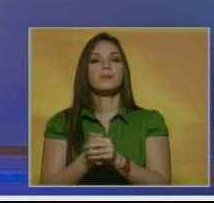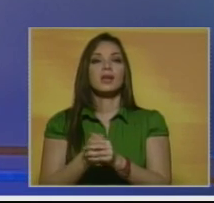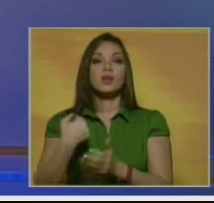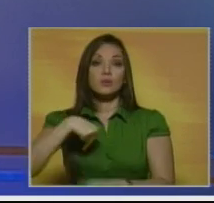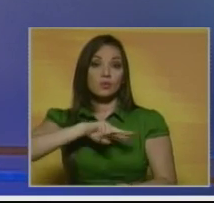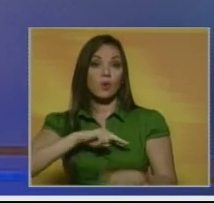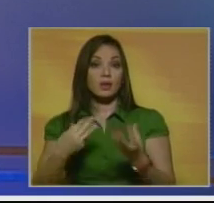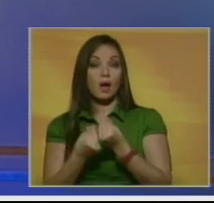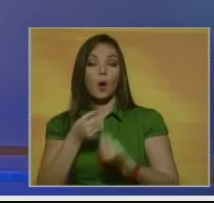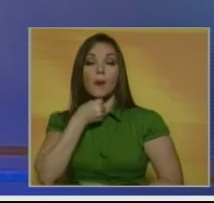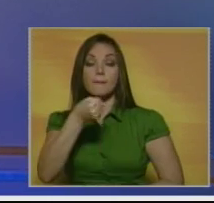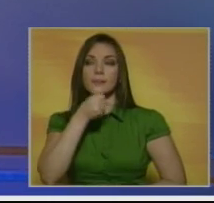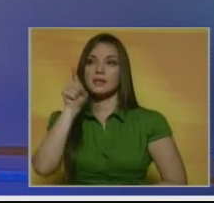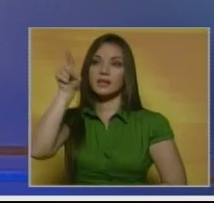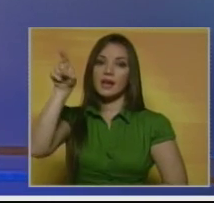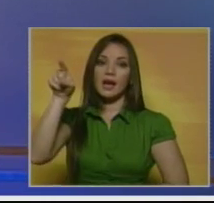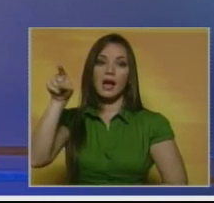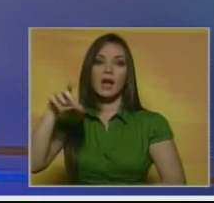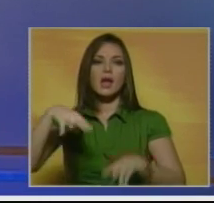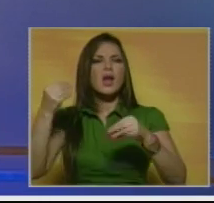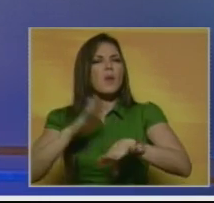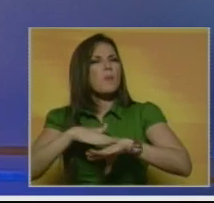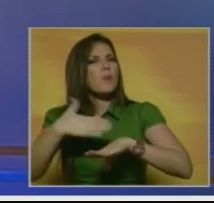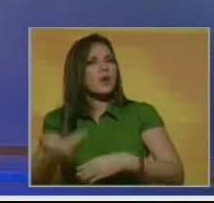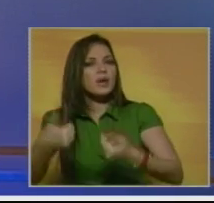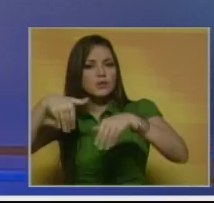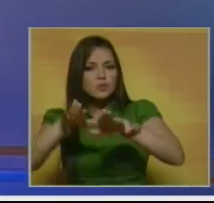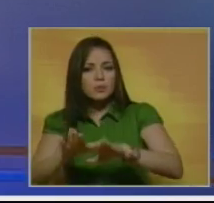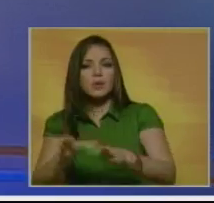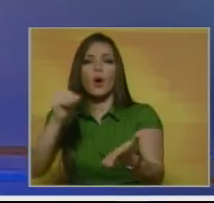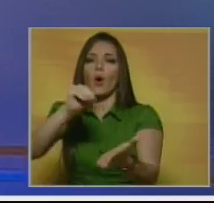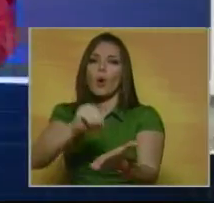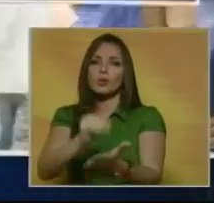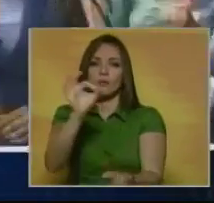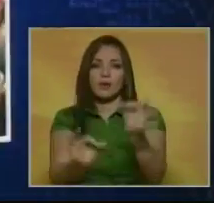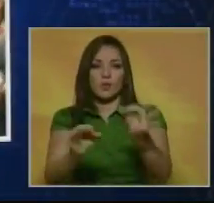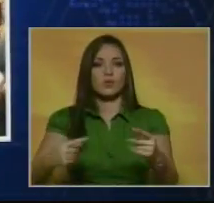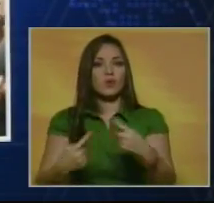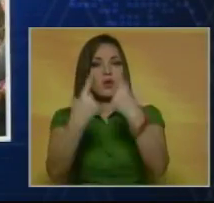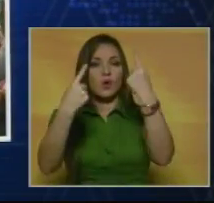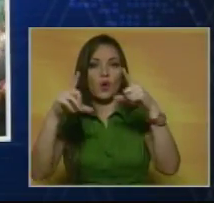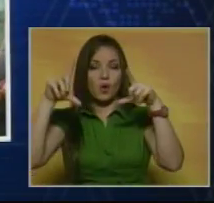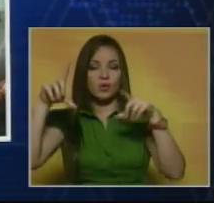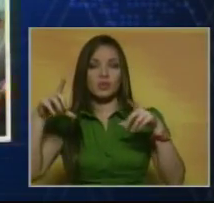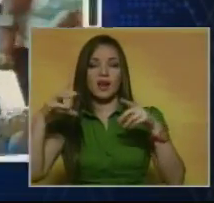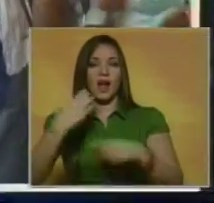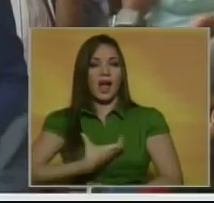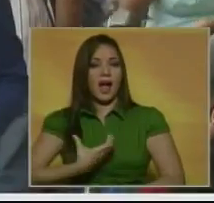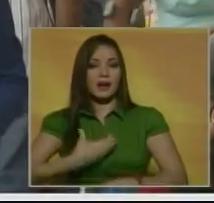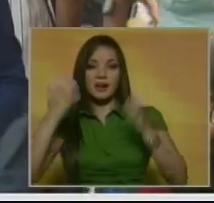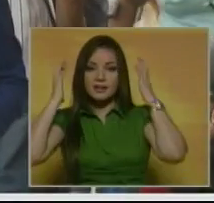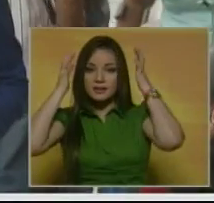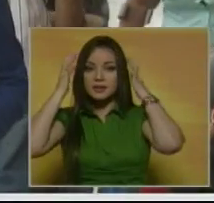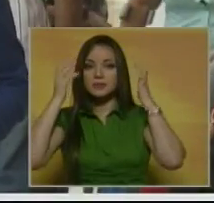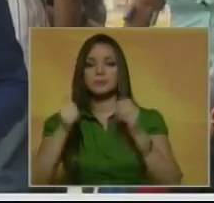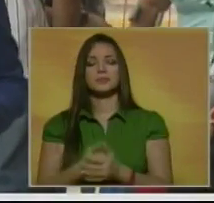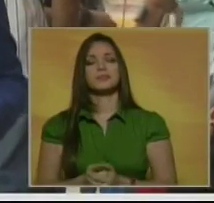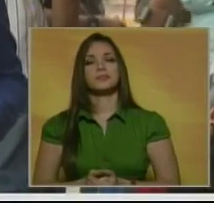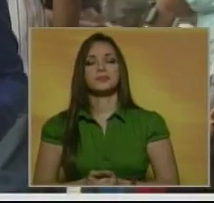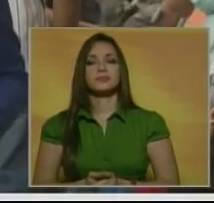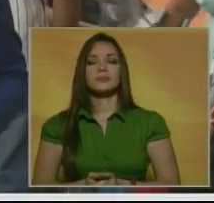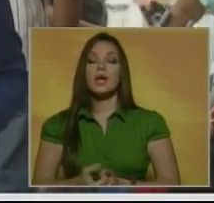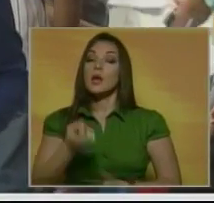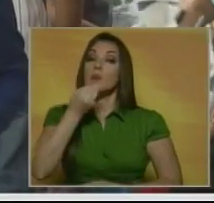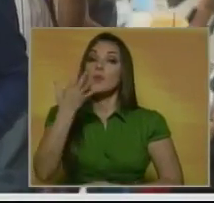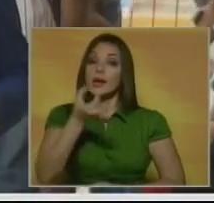Palacio de Justicia y nos dice por qué fue pospuesta nuevamente. Adelante, Maoli. Buenas tardes. El abogado del dirigente opositor Omar Estacio